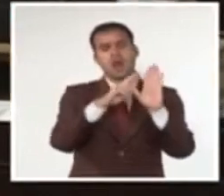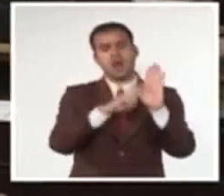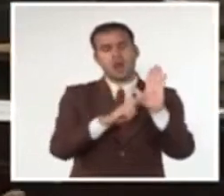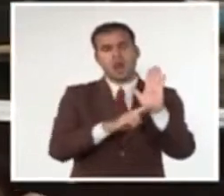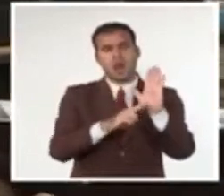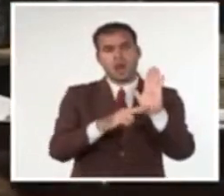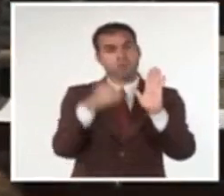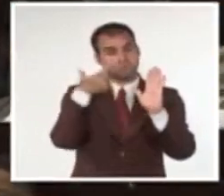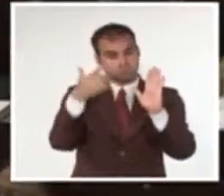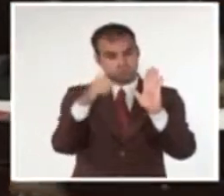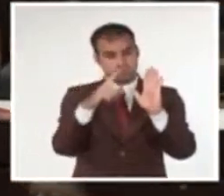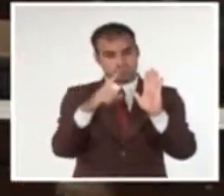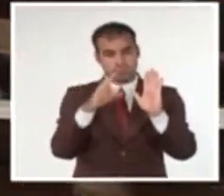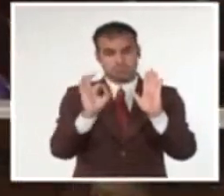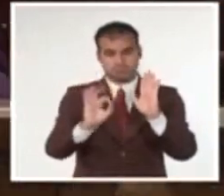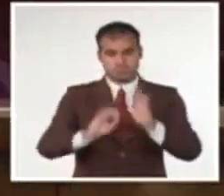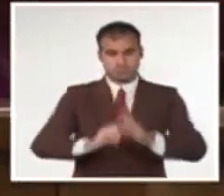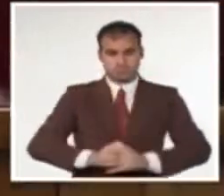mayor relevancia.